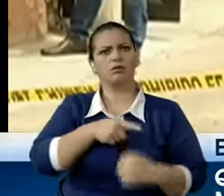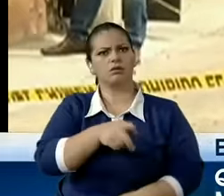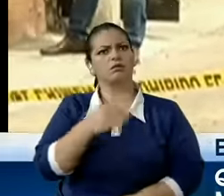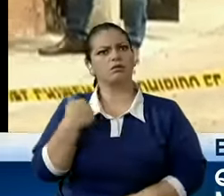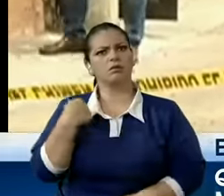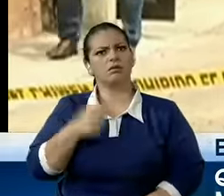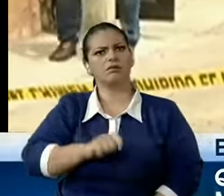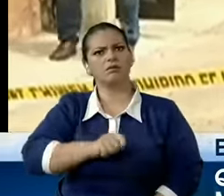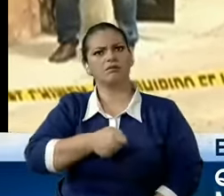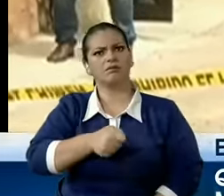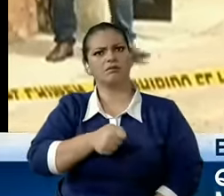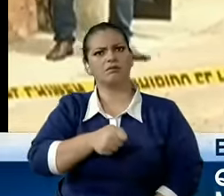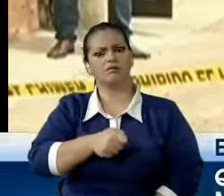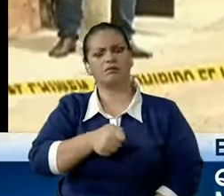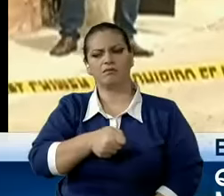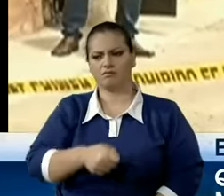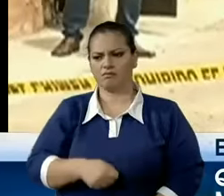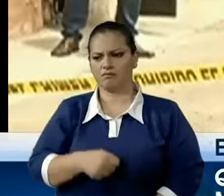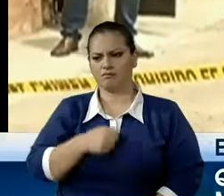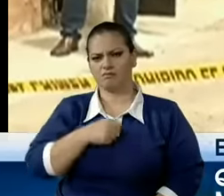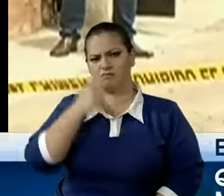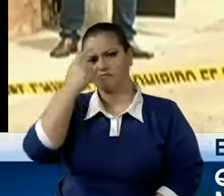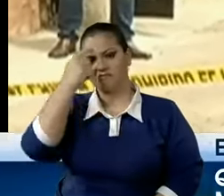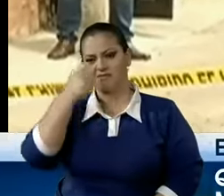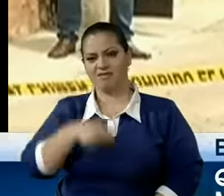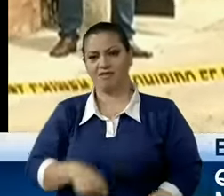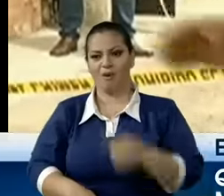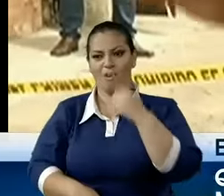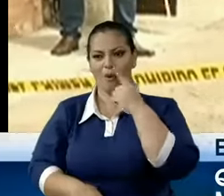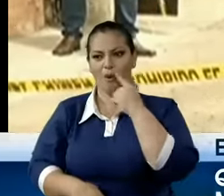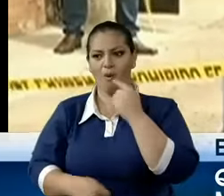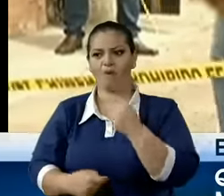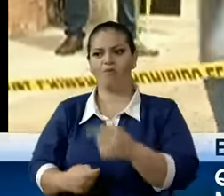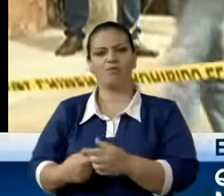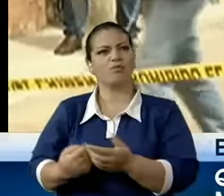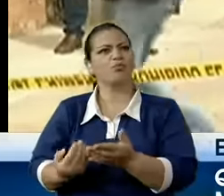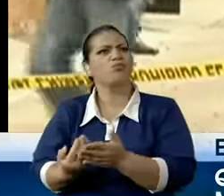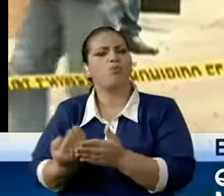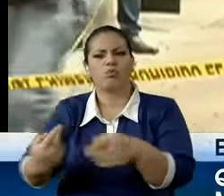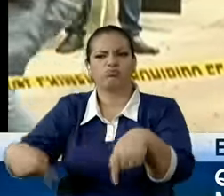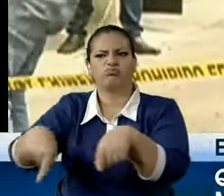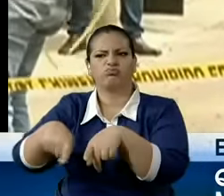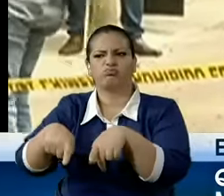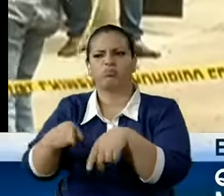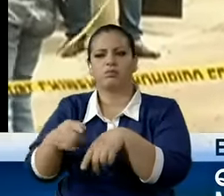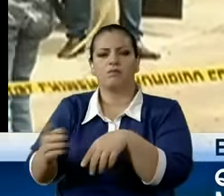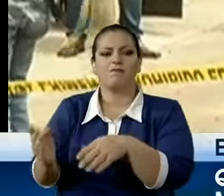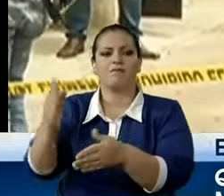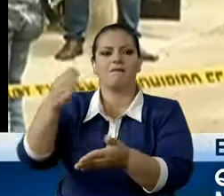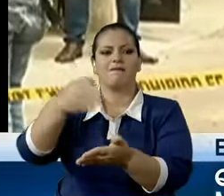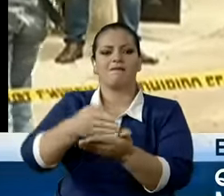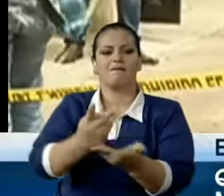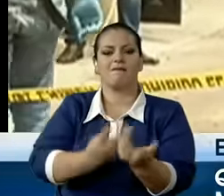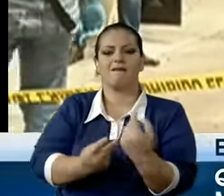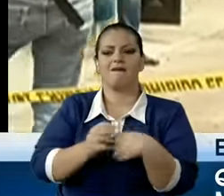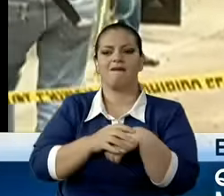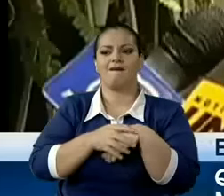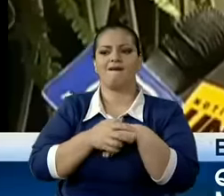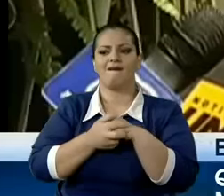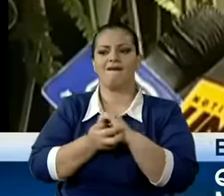departamento, sospechando que el nuevo amor de su ex conviviente se encontraba en su interior. Decidió ingresar para